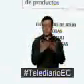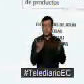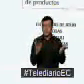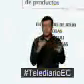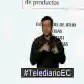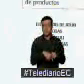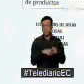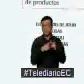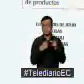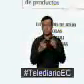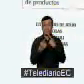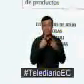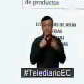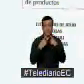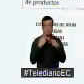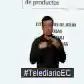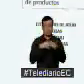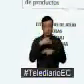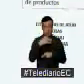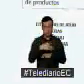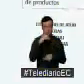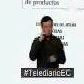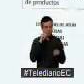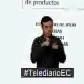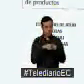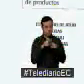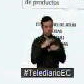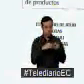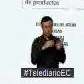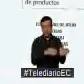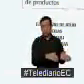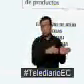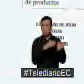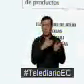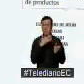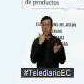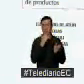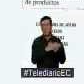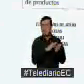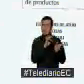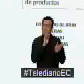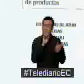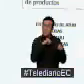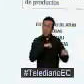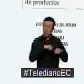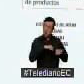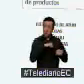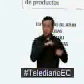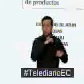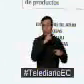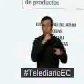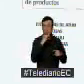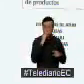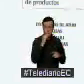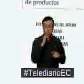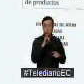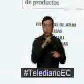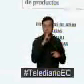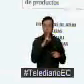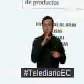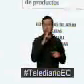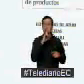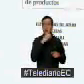e inicie una negociación formal de un acuerdo comercial. Y nuevamente, en el mejor escenario, que podamos cerrar dentro de este mismo periodo en